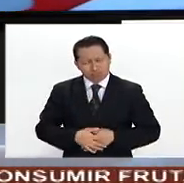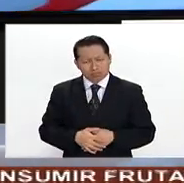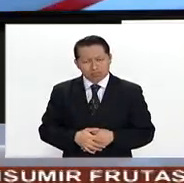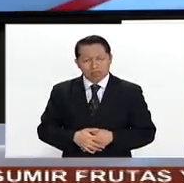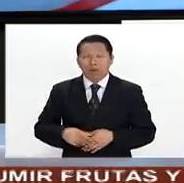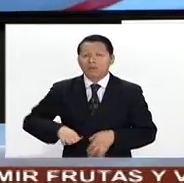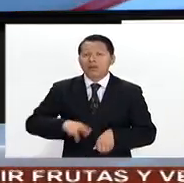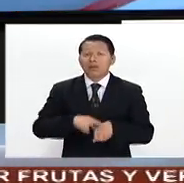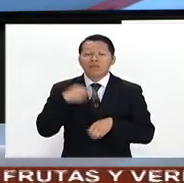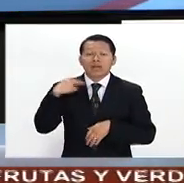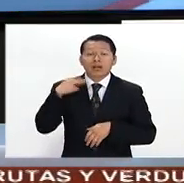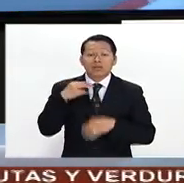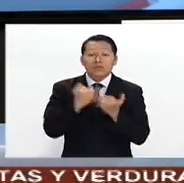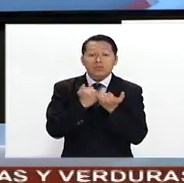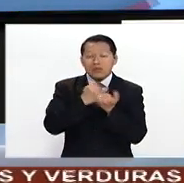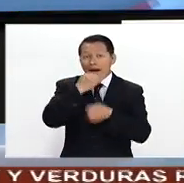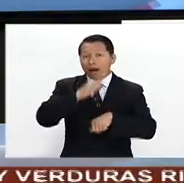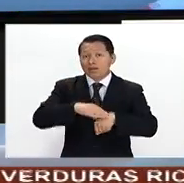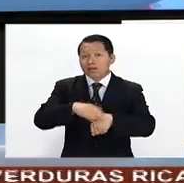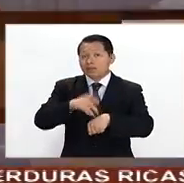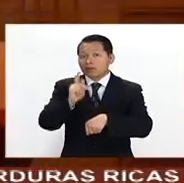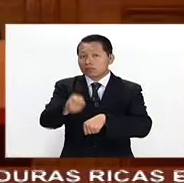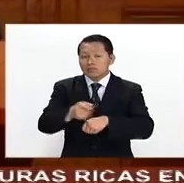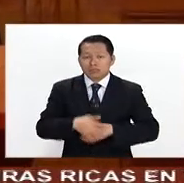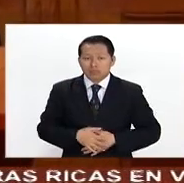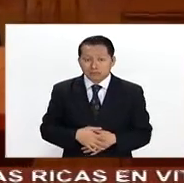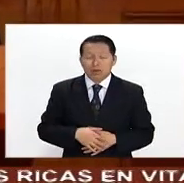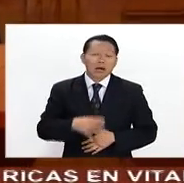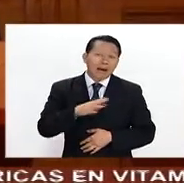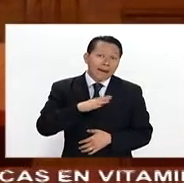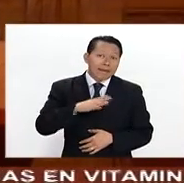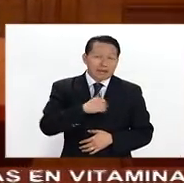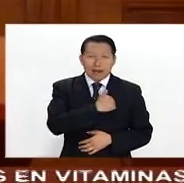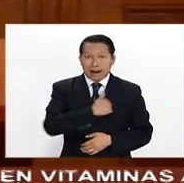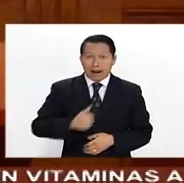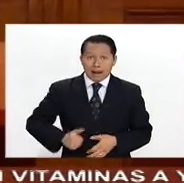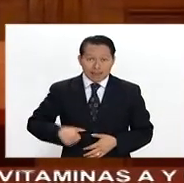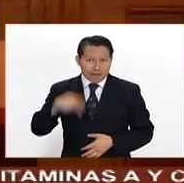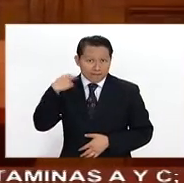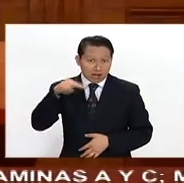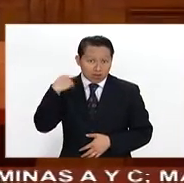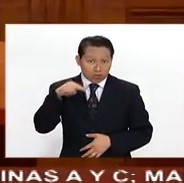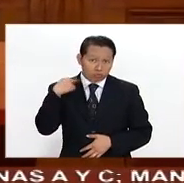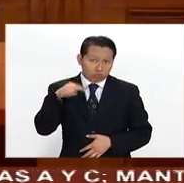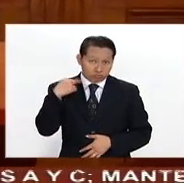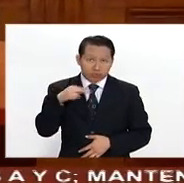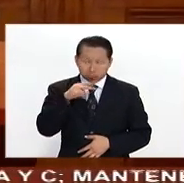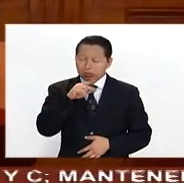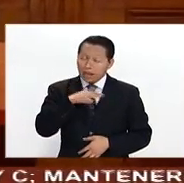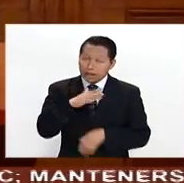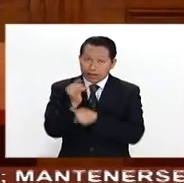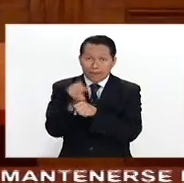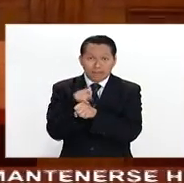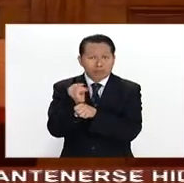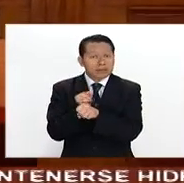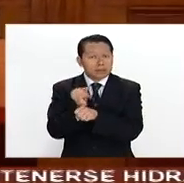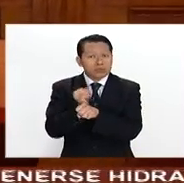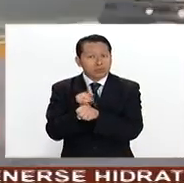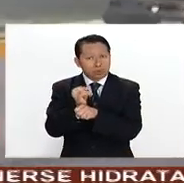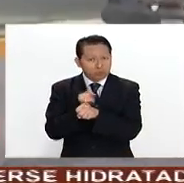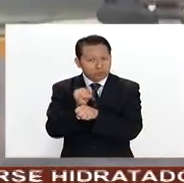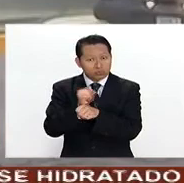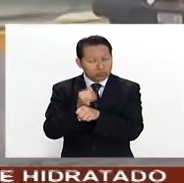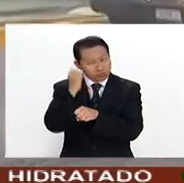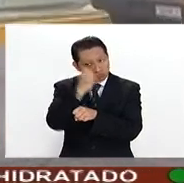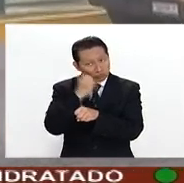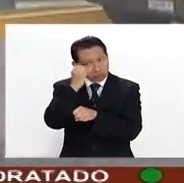También el gobernador de Veracruz advirtió que un alcalde veracruzano está siendo investigado por